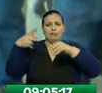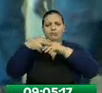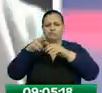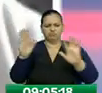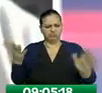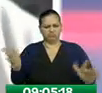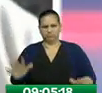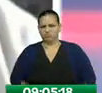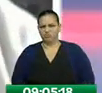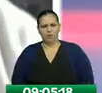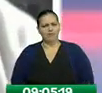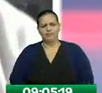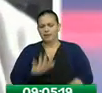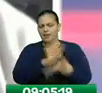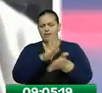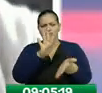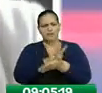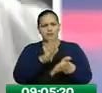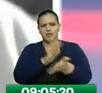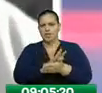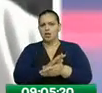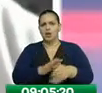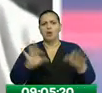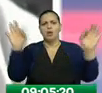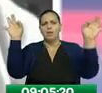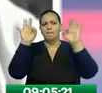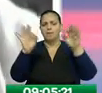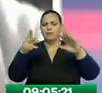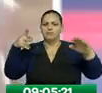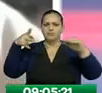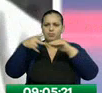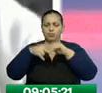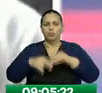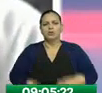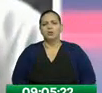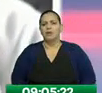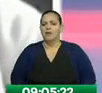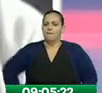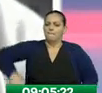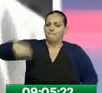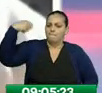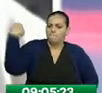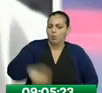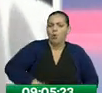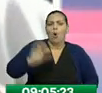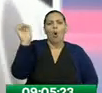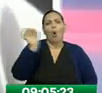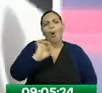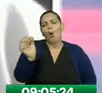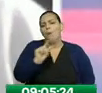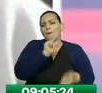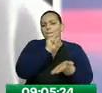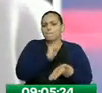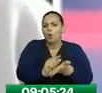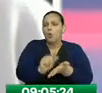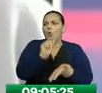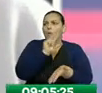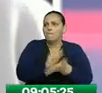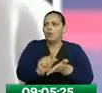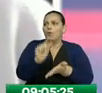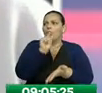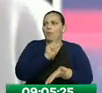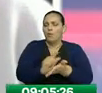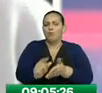recargos. No se les va a cortar la electricidad, páguela como pueda, en 12 meses también. Es decir, es la manera como el